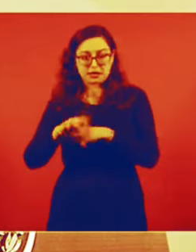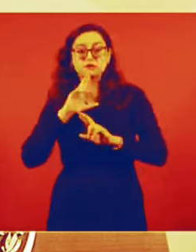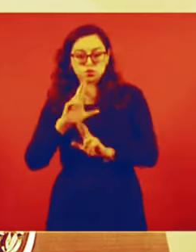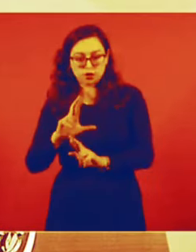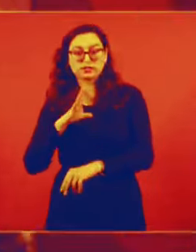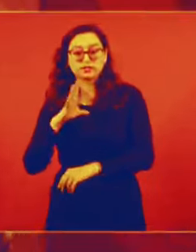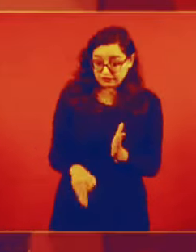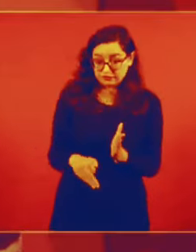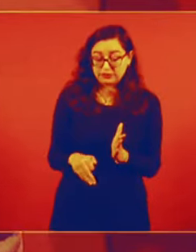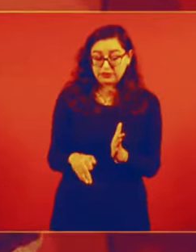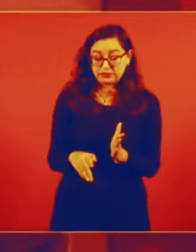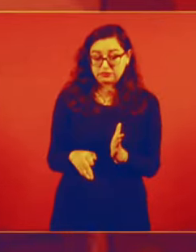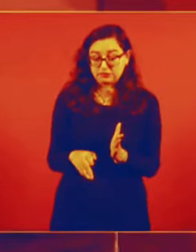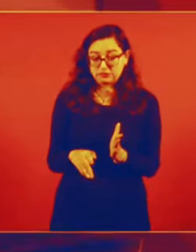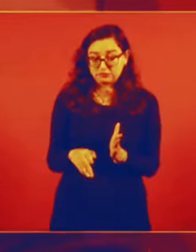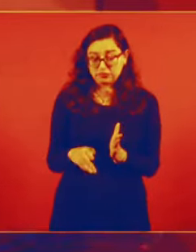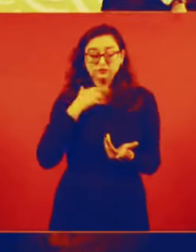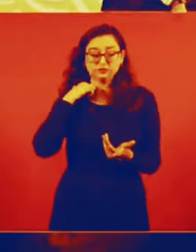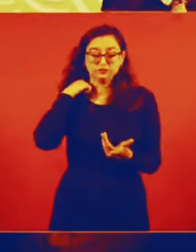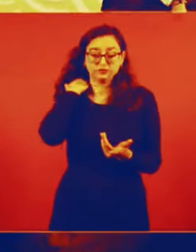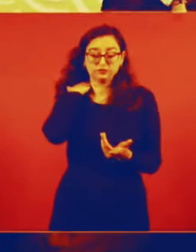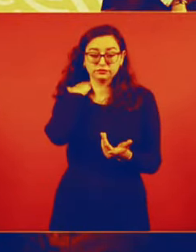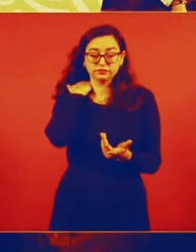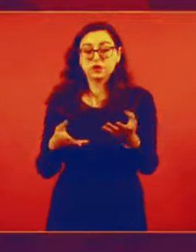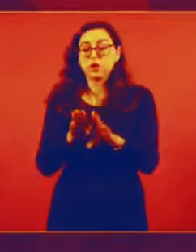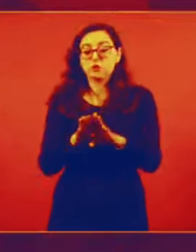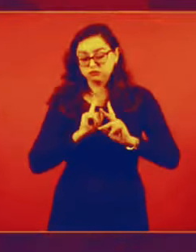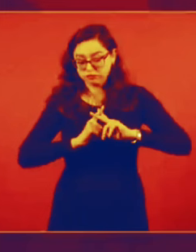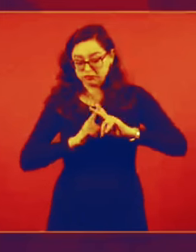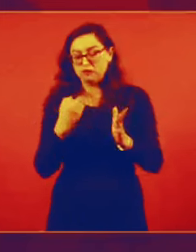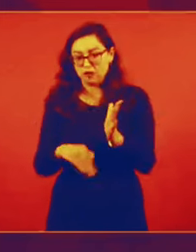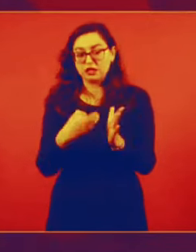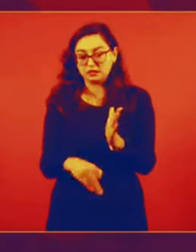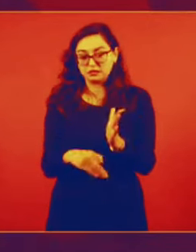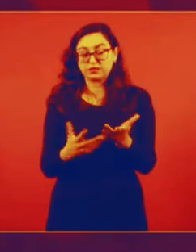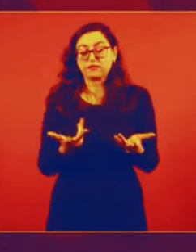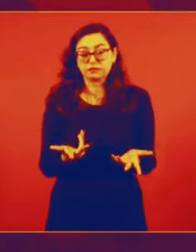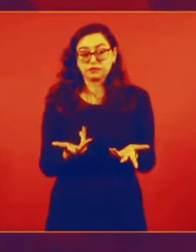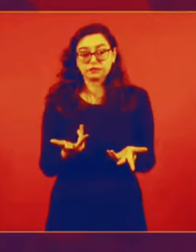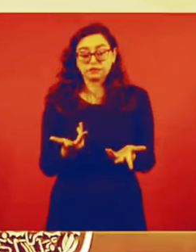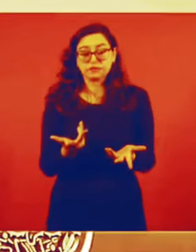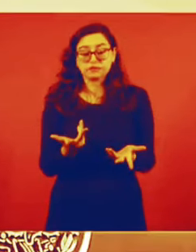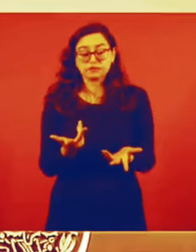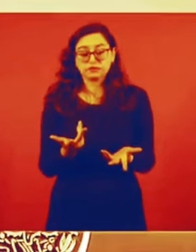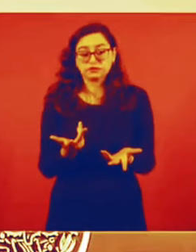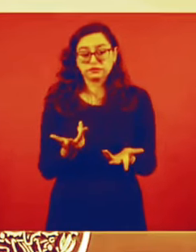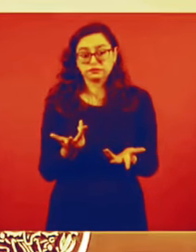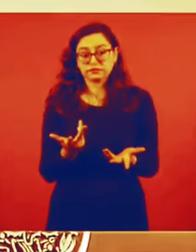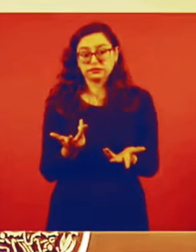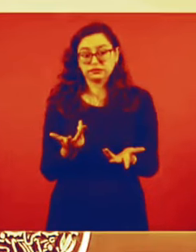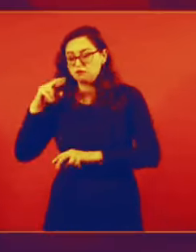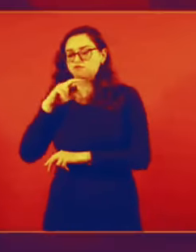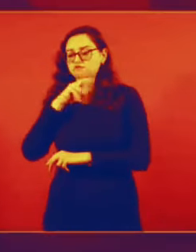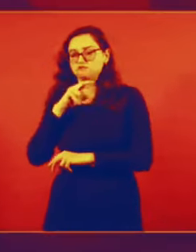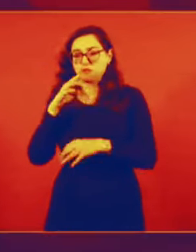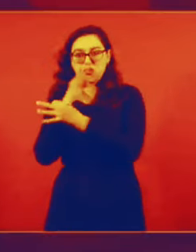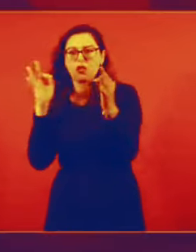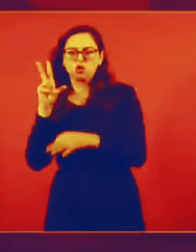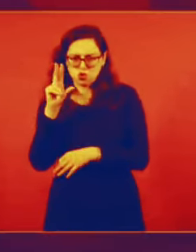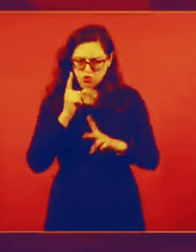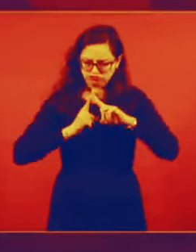Sin embargo, hace falta que se den a conocer esos resultados, que no sea nada más la cifra general y